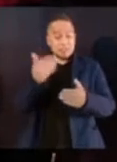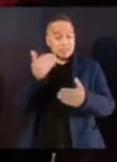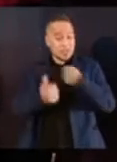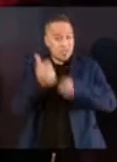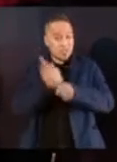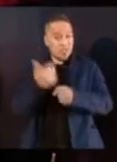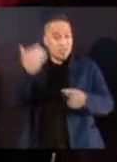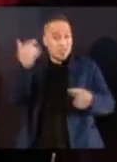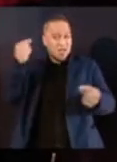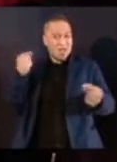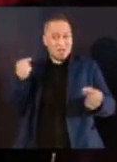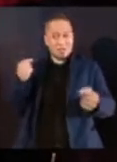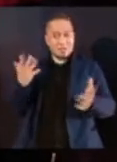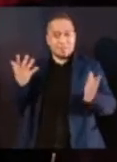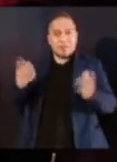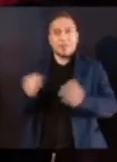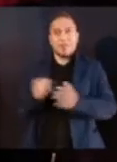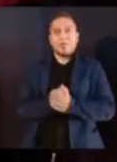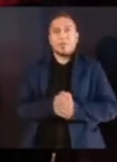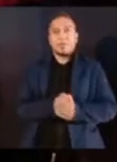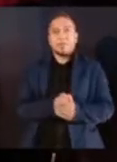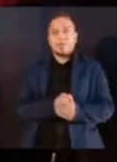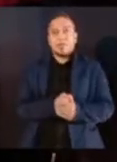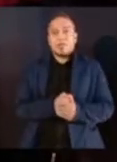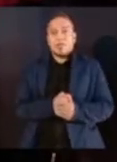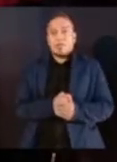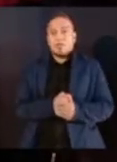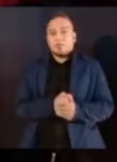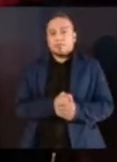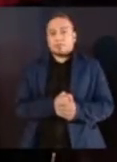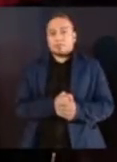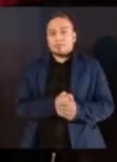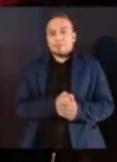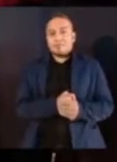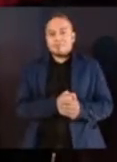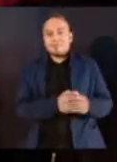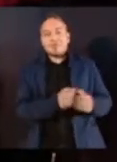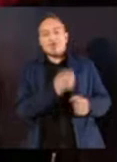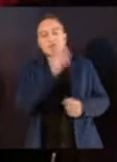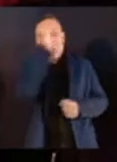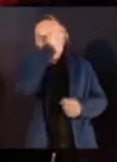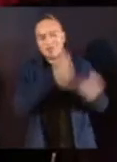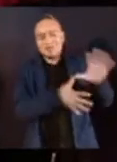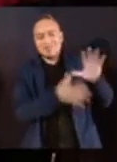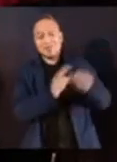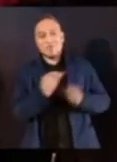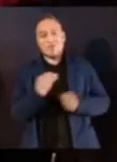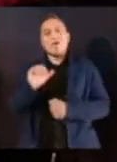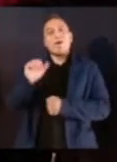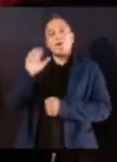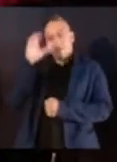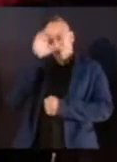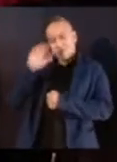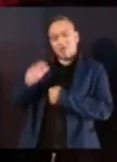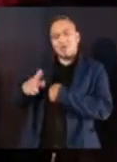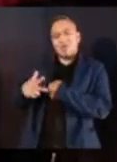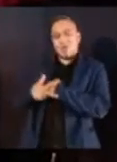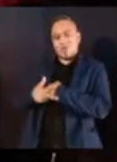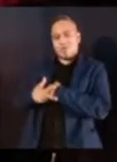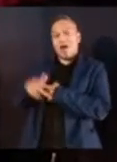digamos, eurocentrista, en que se pensaba que solo la cultura occidental, básicamente